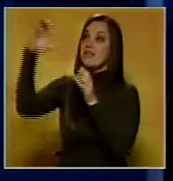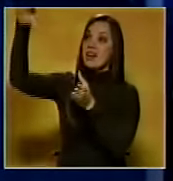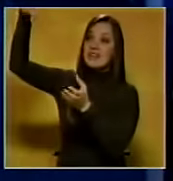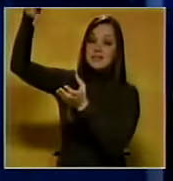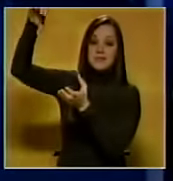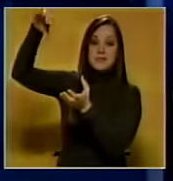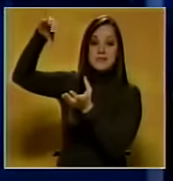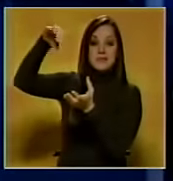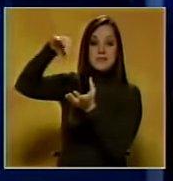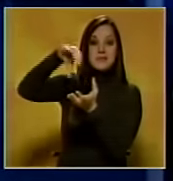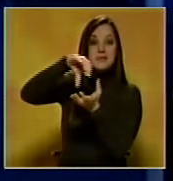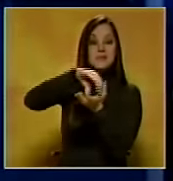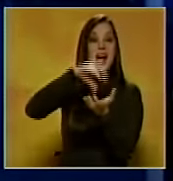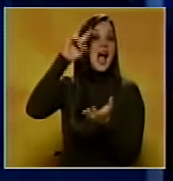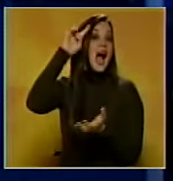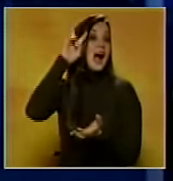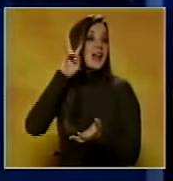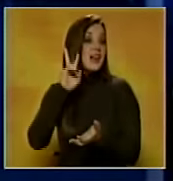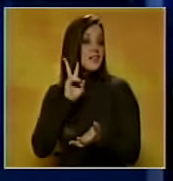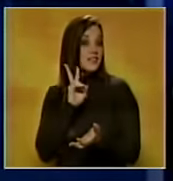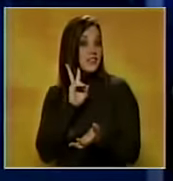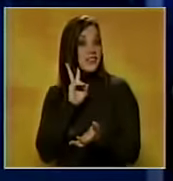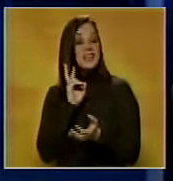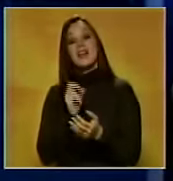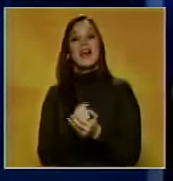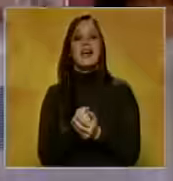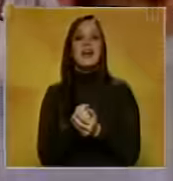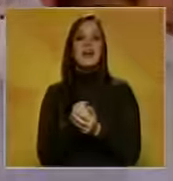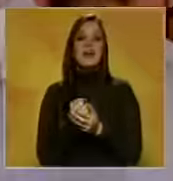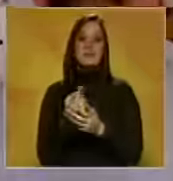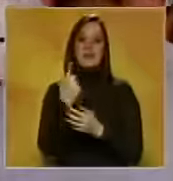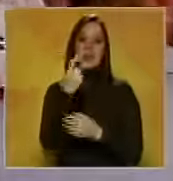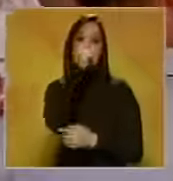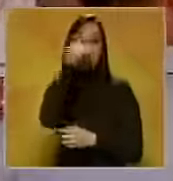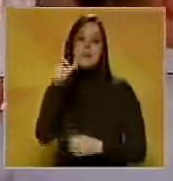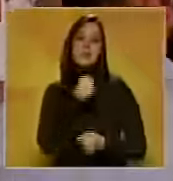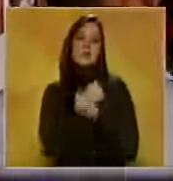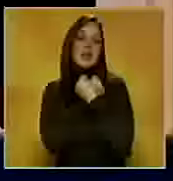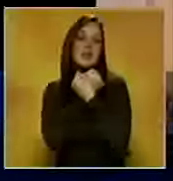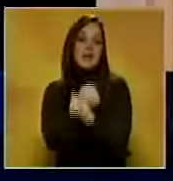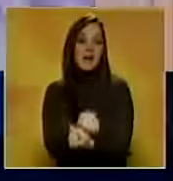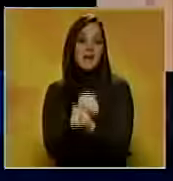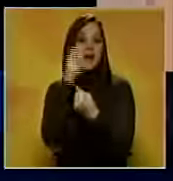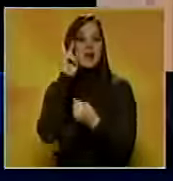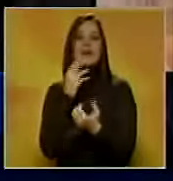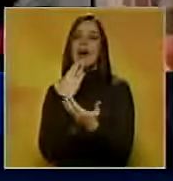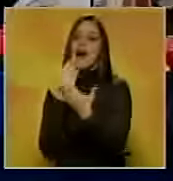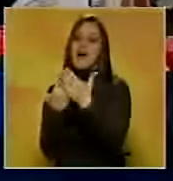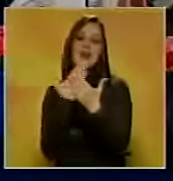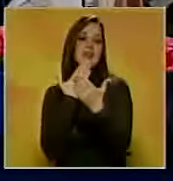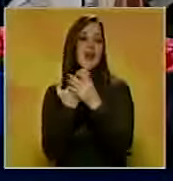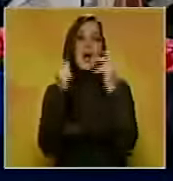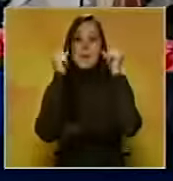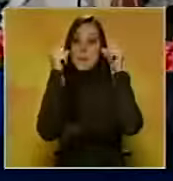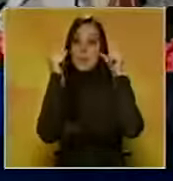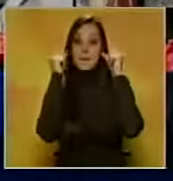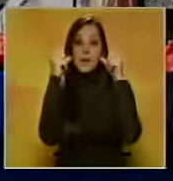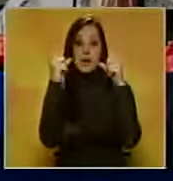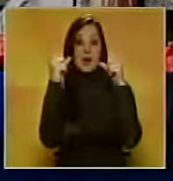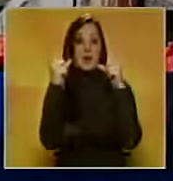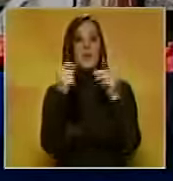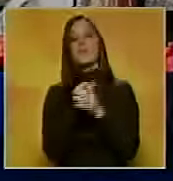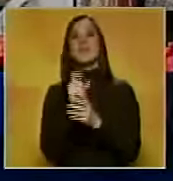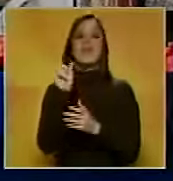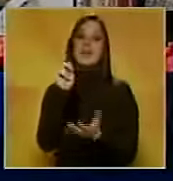Virgen de Chiquinquirá en medio de gaitas, oraciones y flores. Los devotos a la Virgen manifestaron su agradecimiento por los milagros concedidos